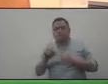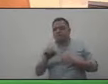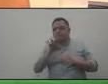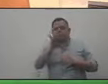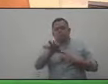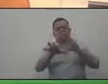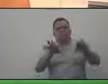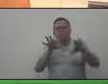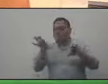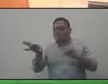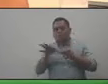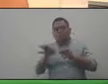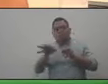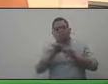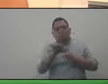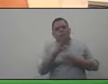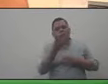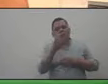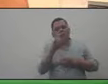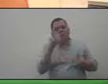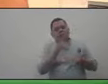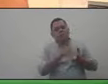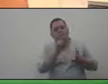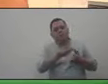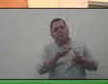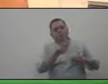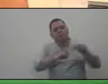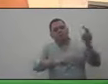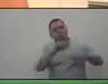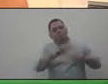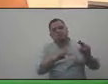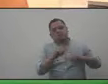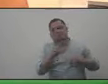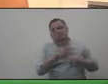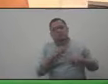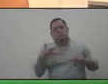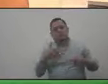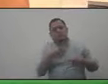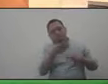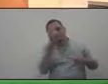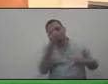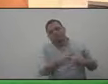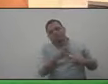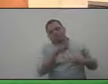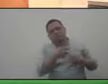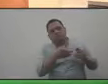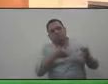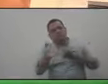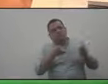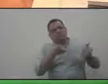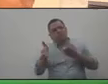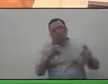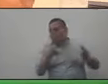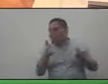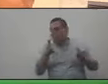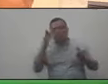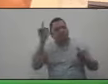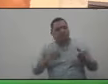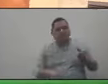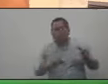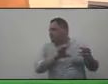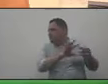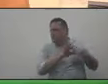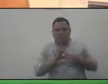salud en municipios de más de 40.000 habitantes donde definitivamente se está quedando represada la prestación de los servicios. Por eso hay que